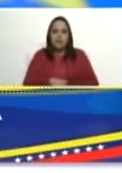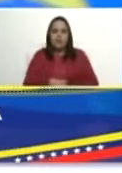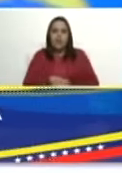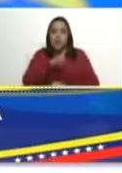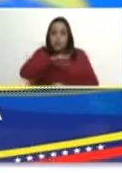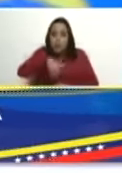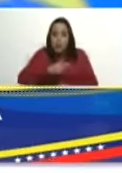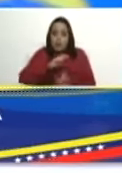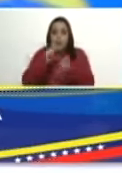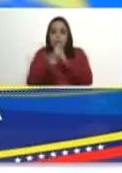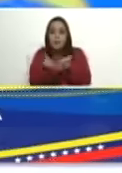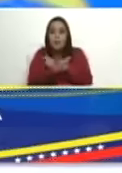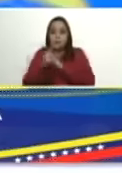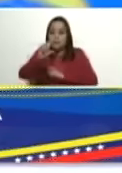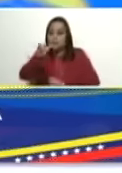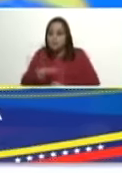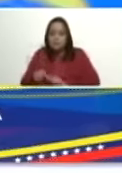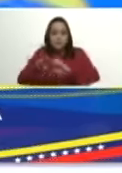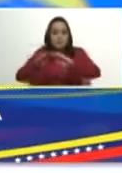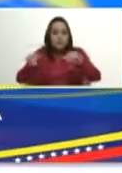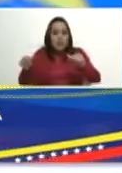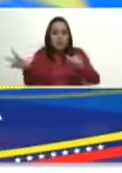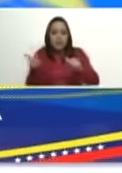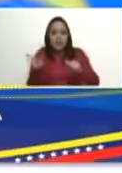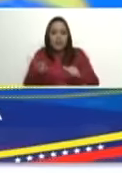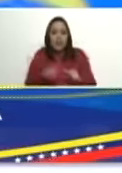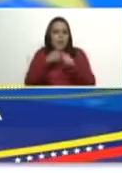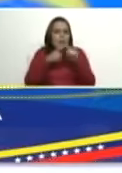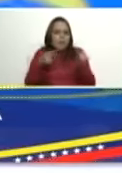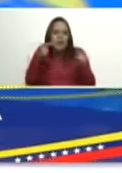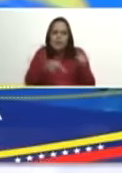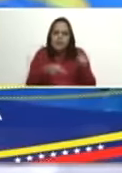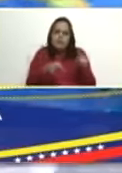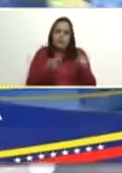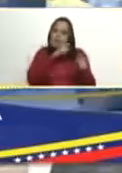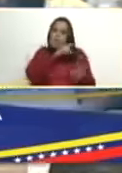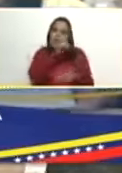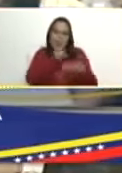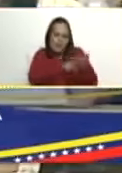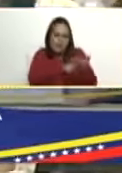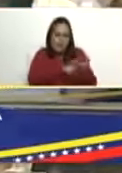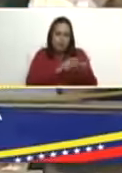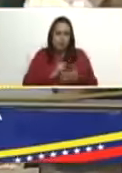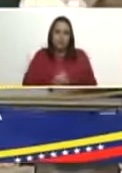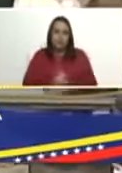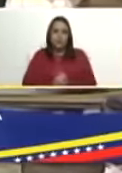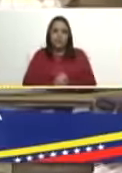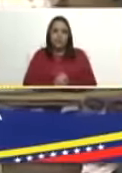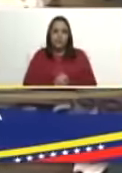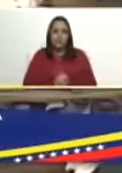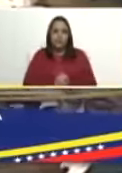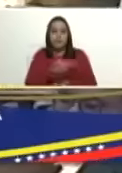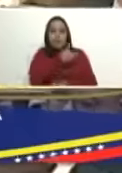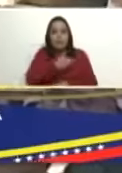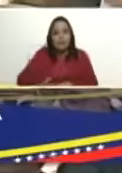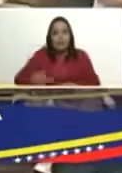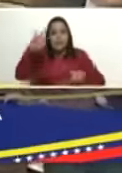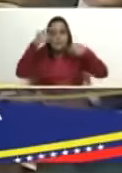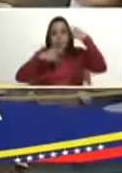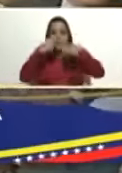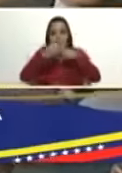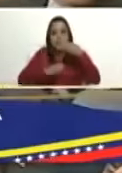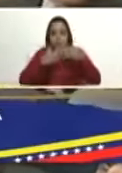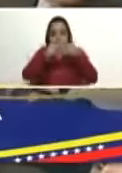pueden modificar el territorio. Pero eso no fue suficiente. El comandante Chávez, redactor